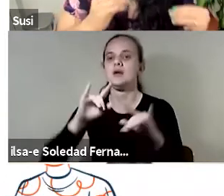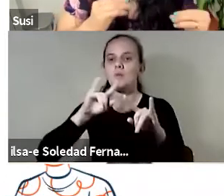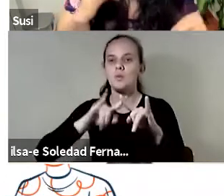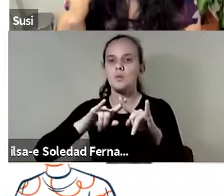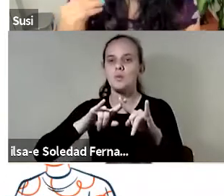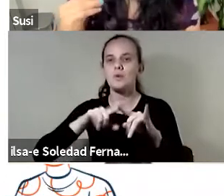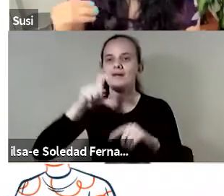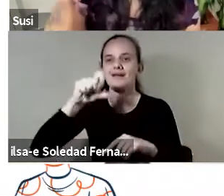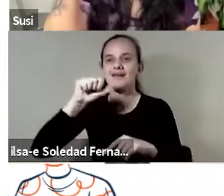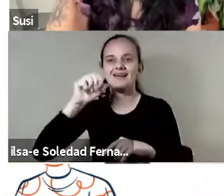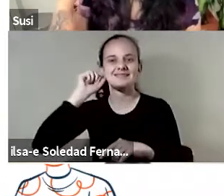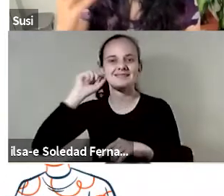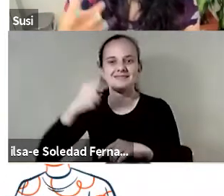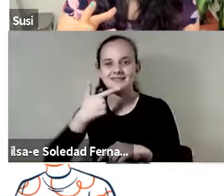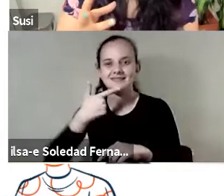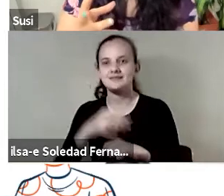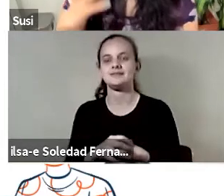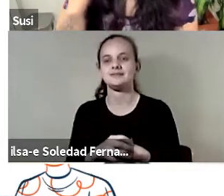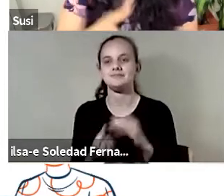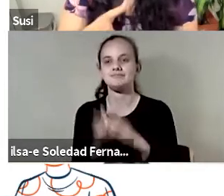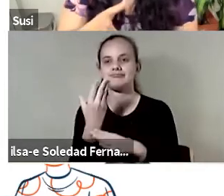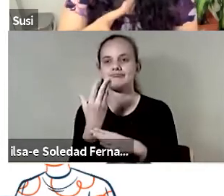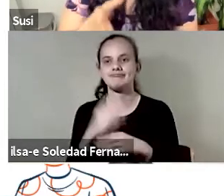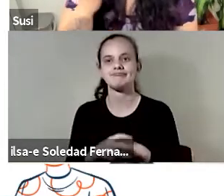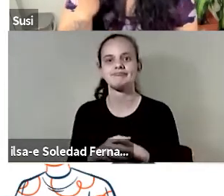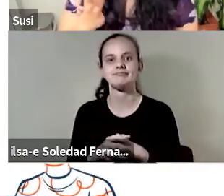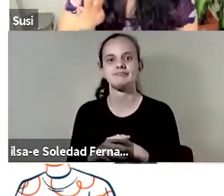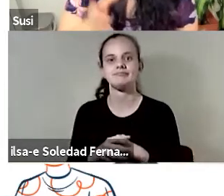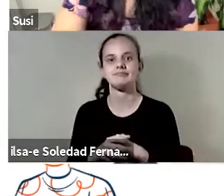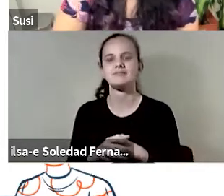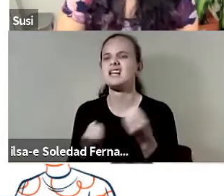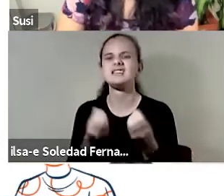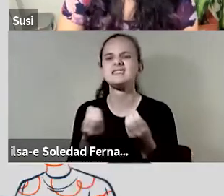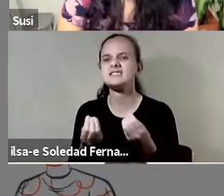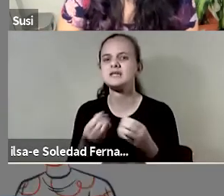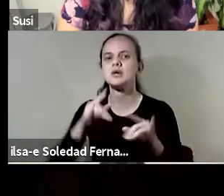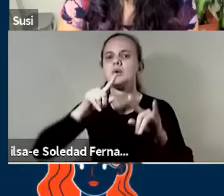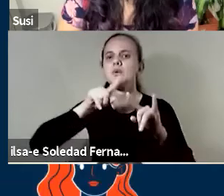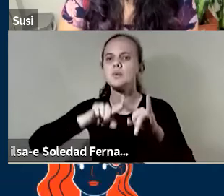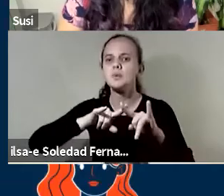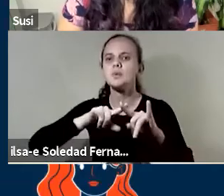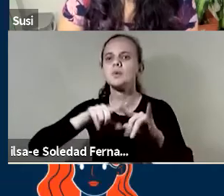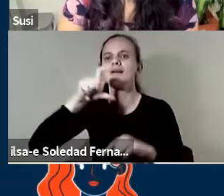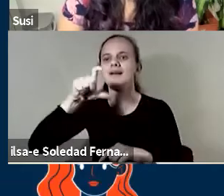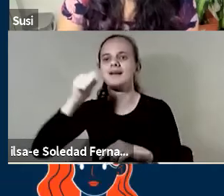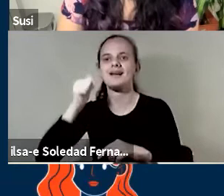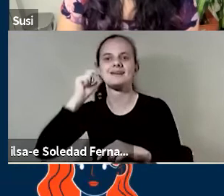Entonces la WAI escribe lo que son las WCAGs, que es lo que vamos a ver a continuación.